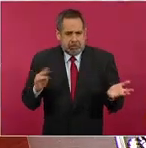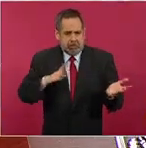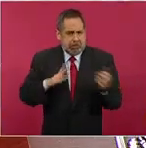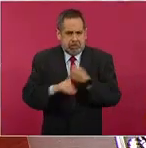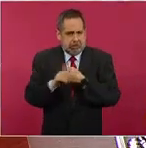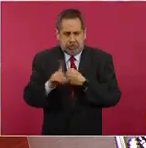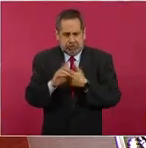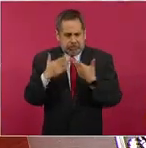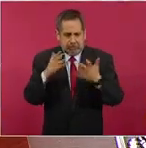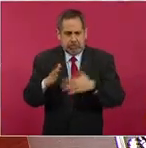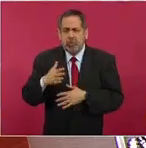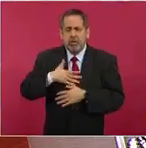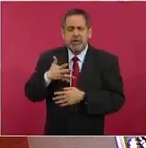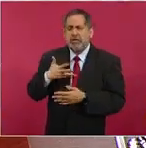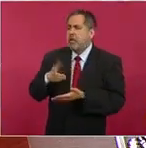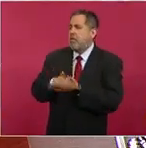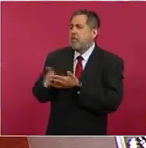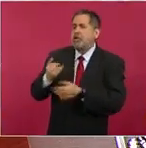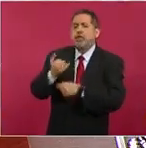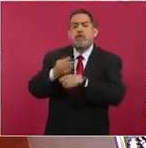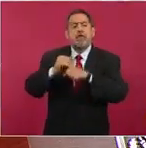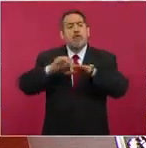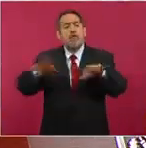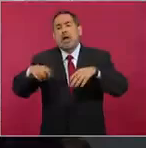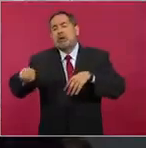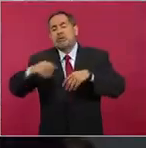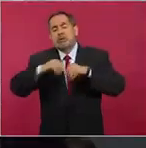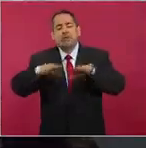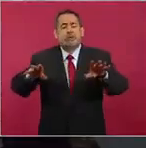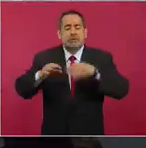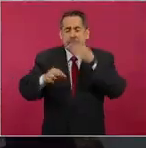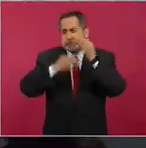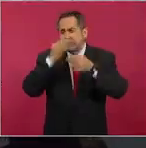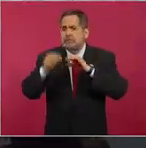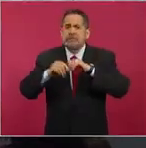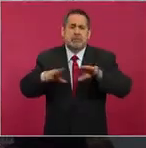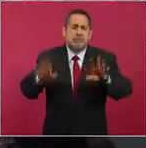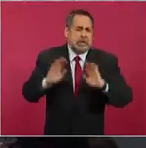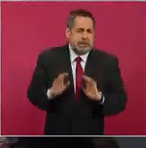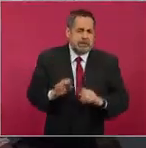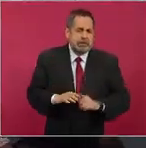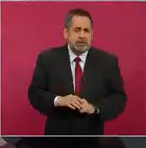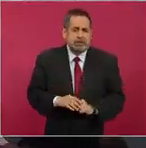es un derecho ciudadano la información,